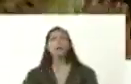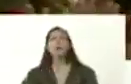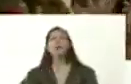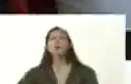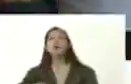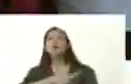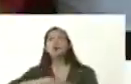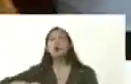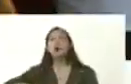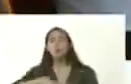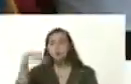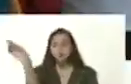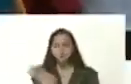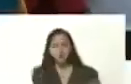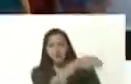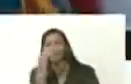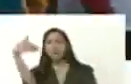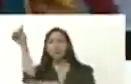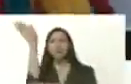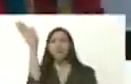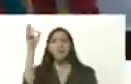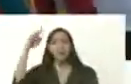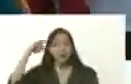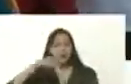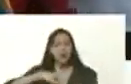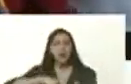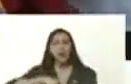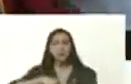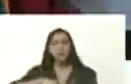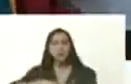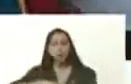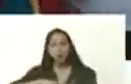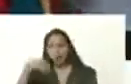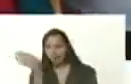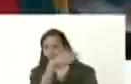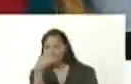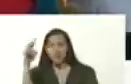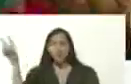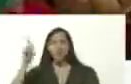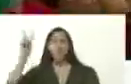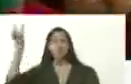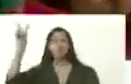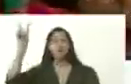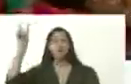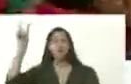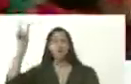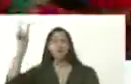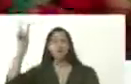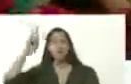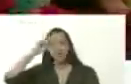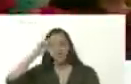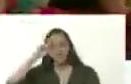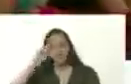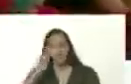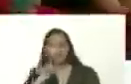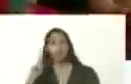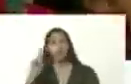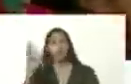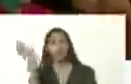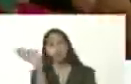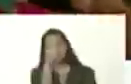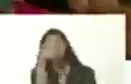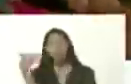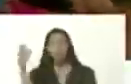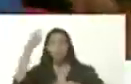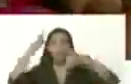¿Dónde están las banderas de Carabobo? Las banderas de la patria, las banderas de la dignidad, las banderas de